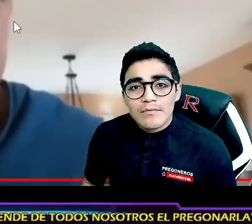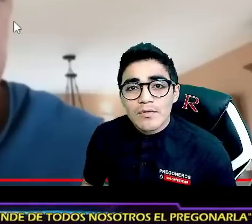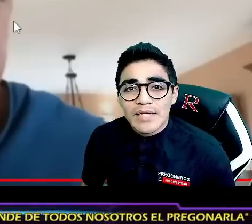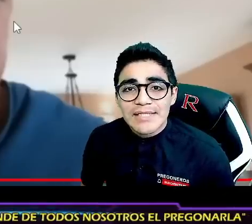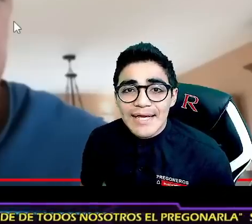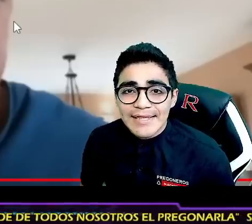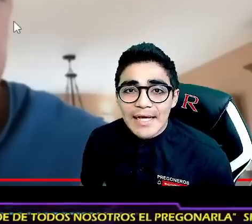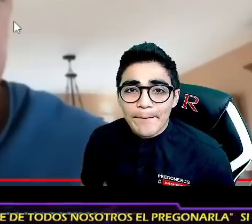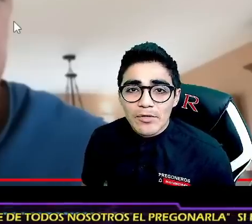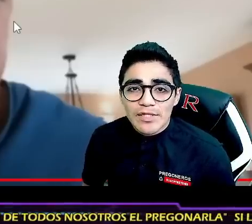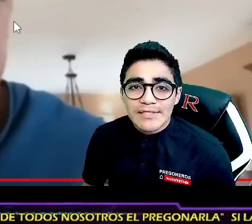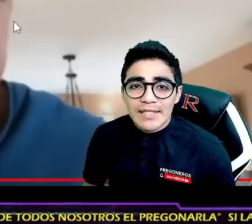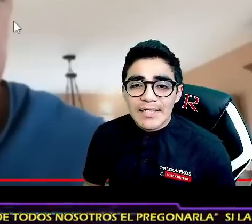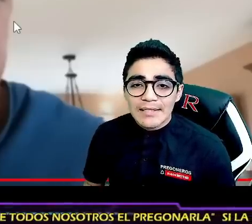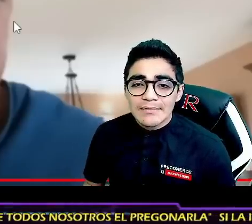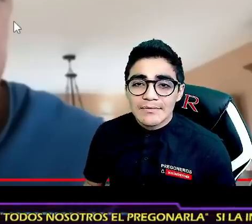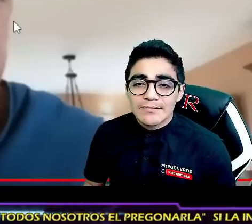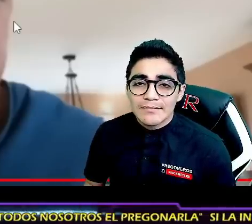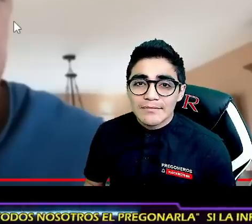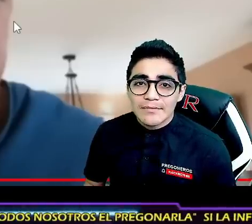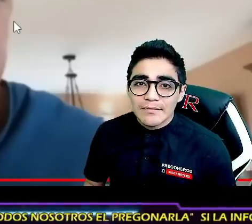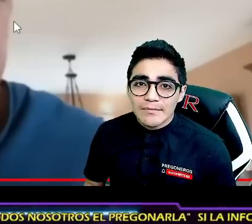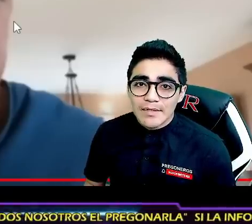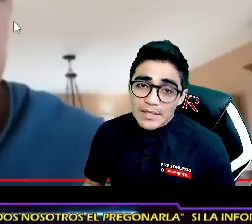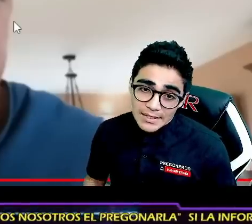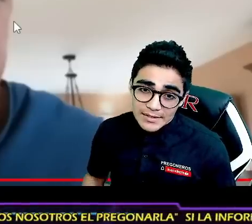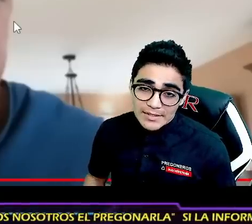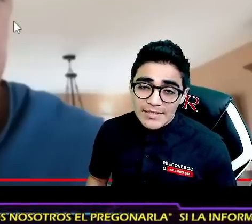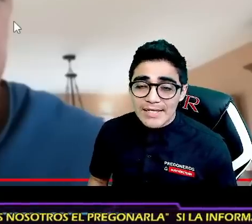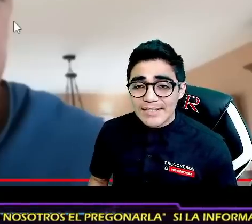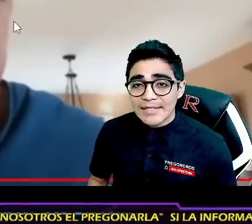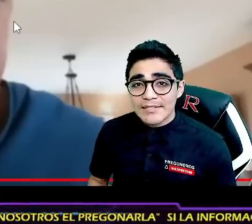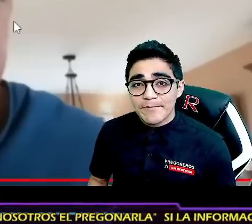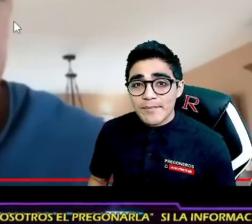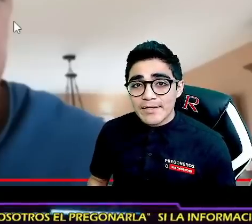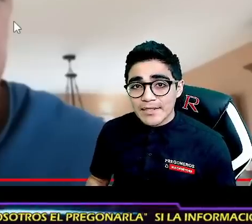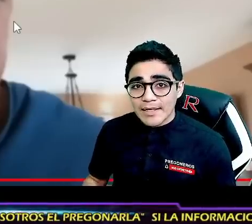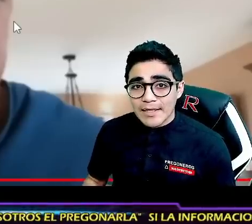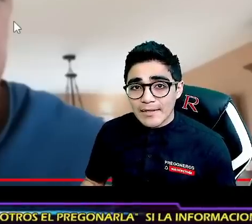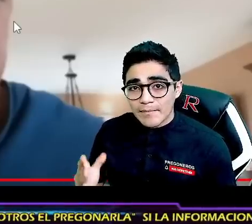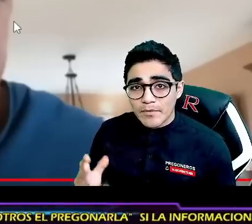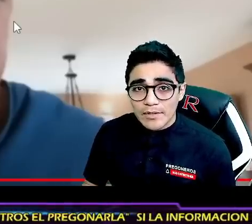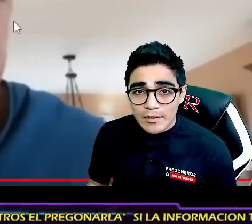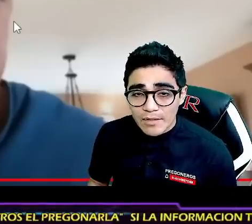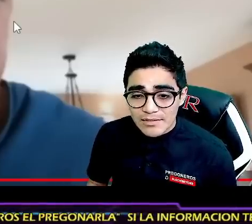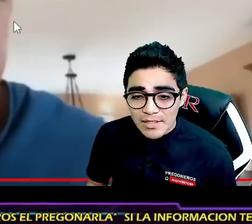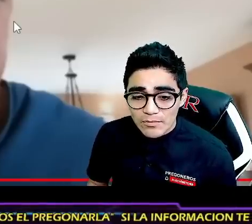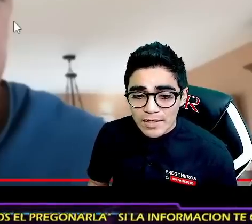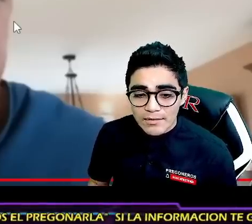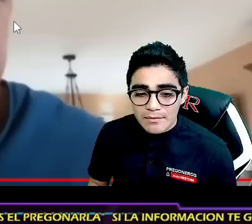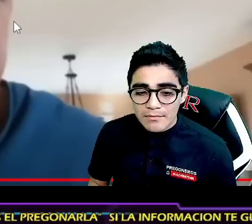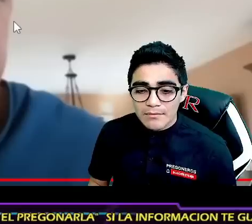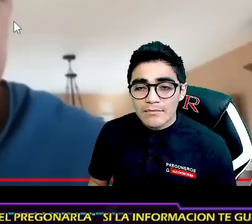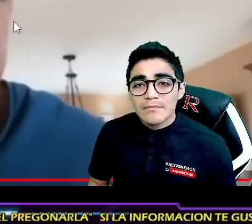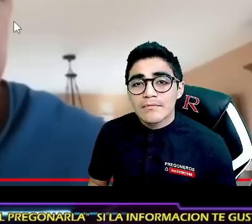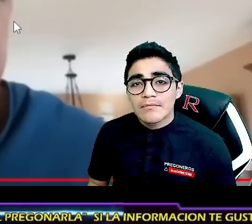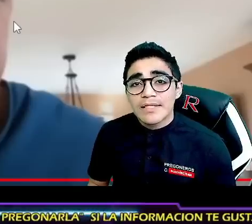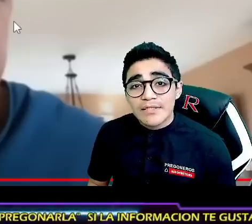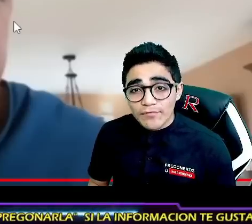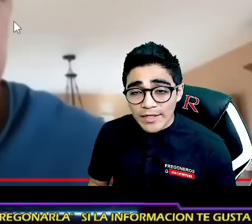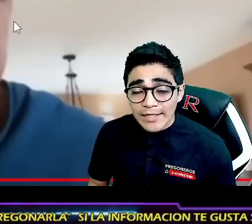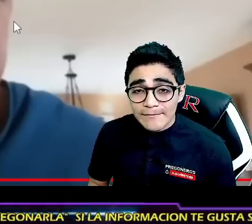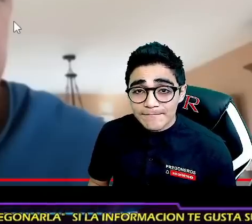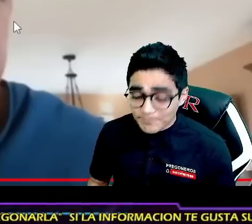con esa ética periodística y que se decía ser simplemente atacada por Genaro García Luna